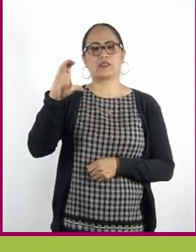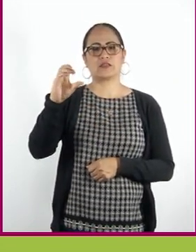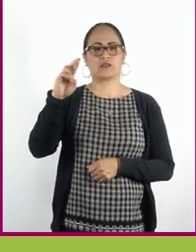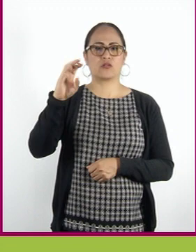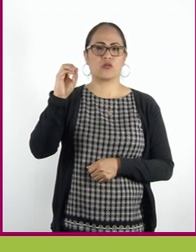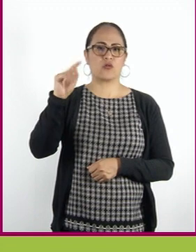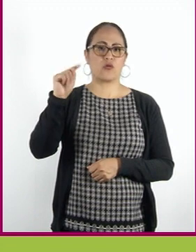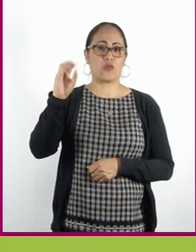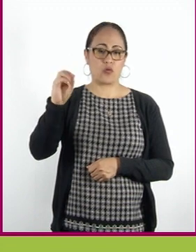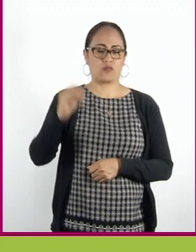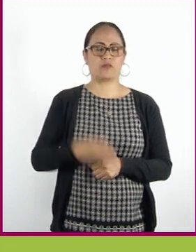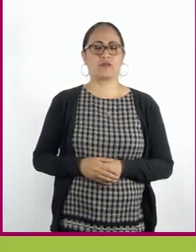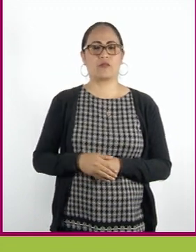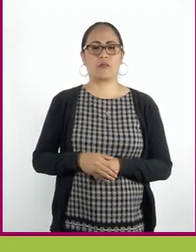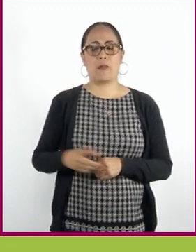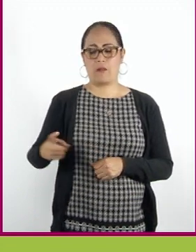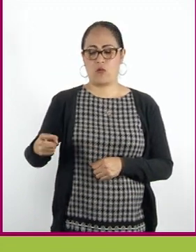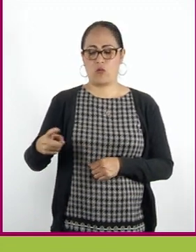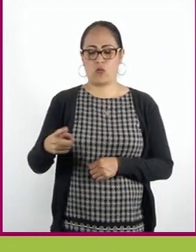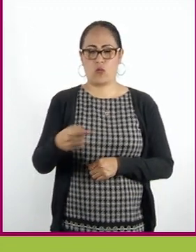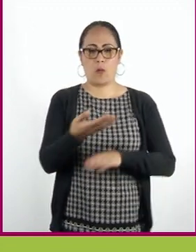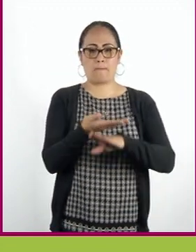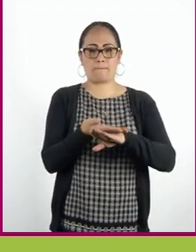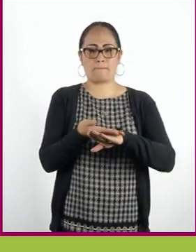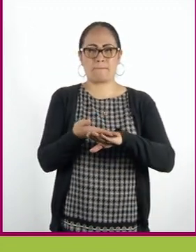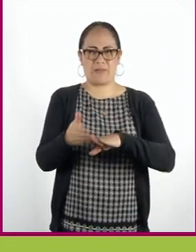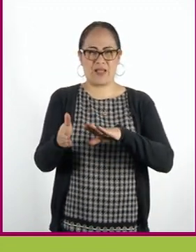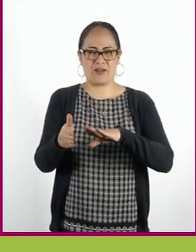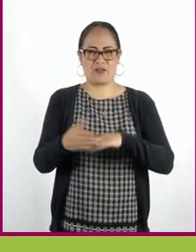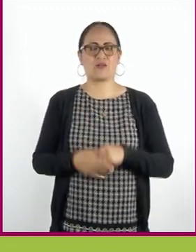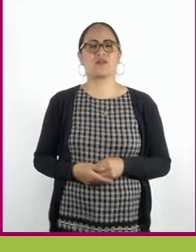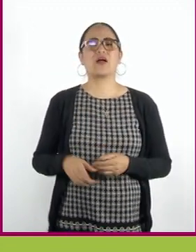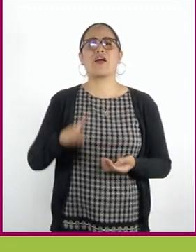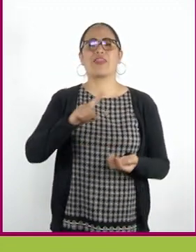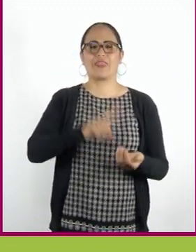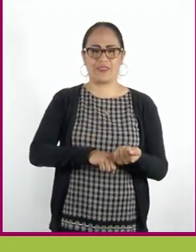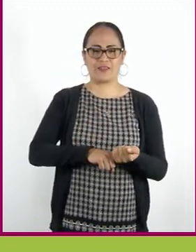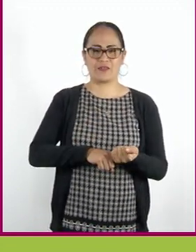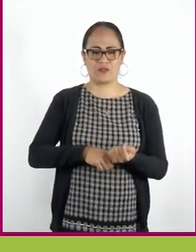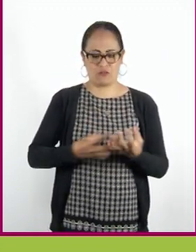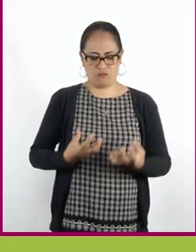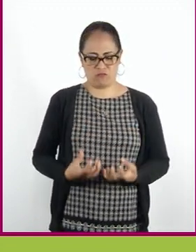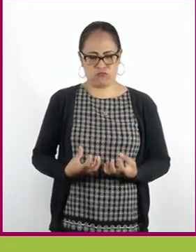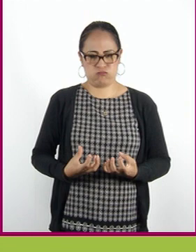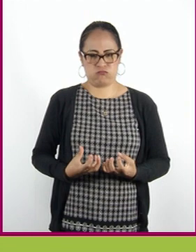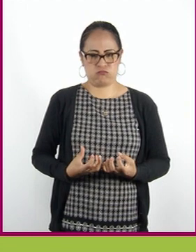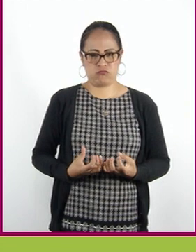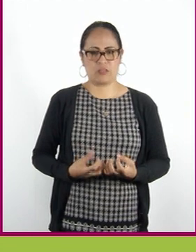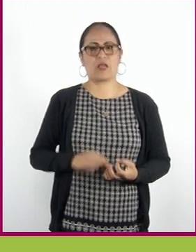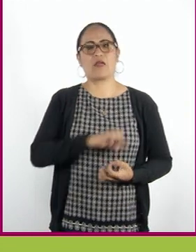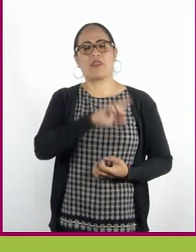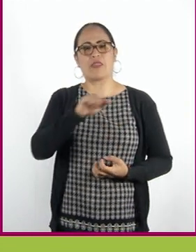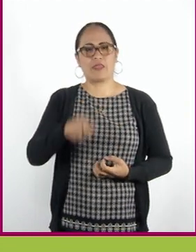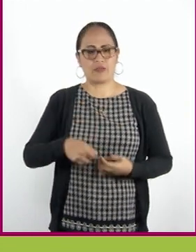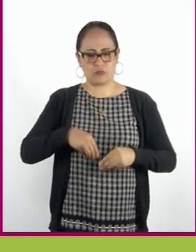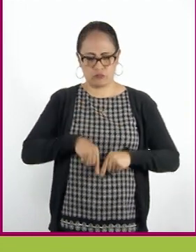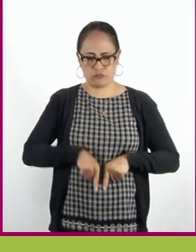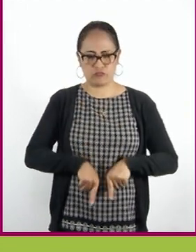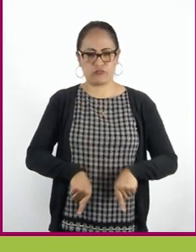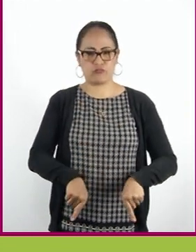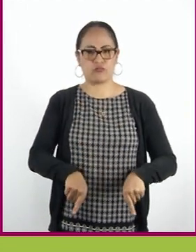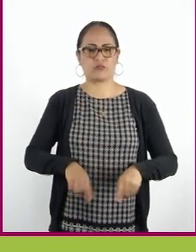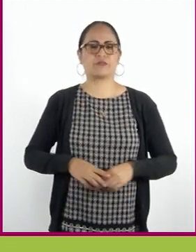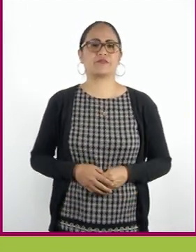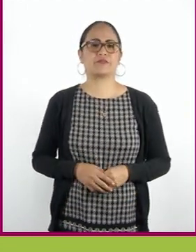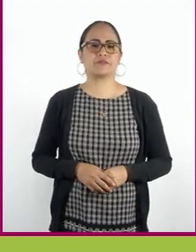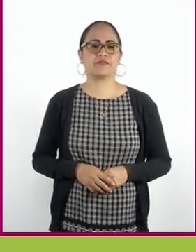los espermatozoides son producidos al interior de los testículos, se desplazan a través de los conductos seminíferos